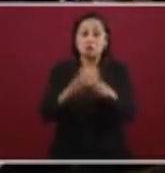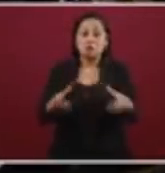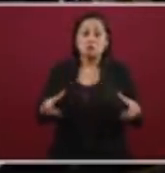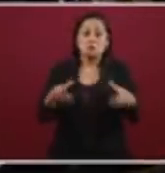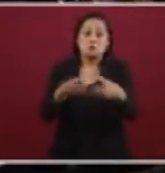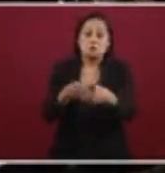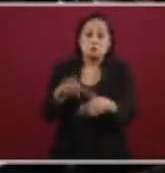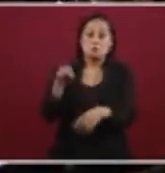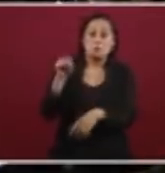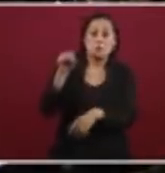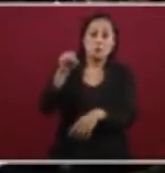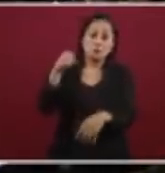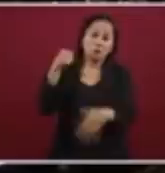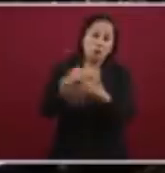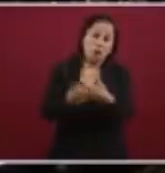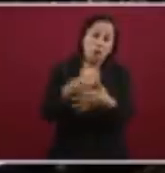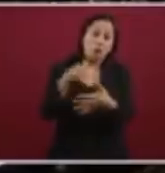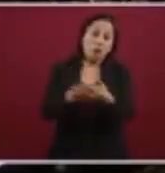de mexicana